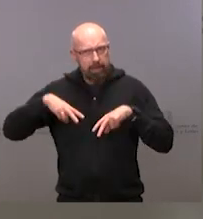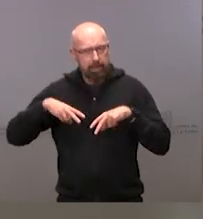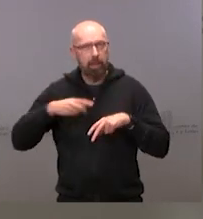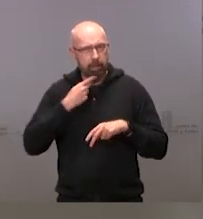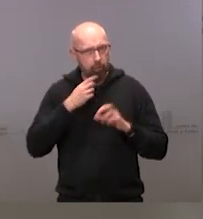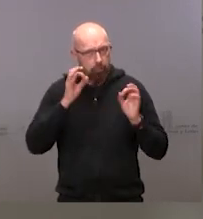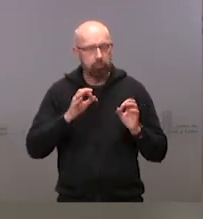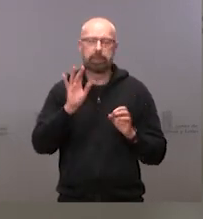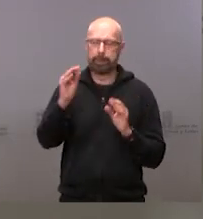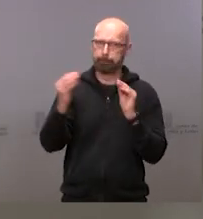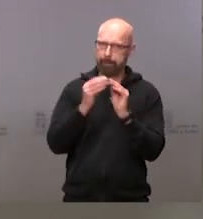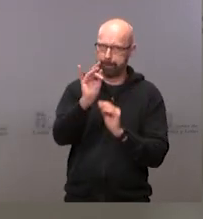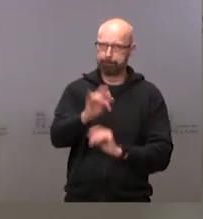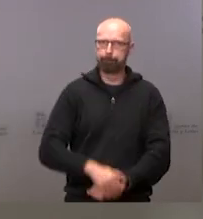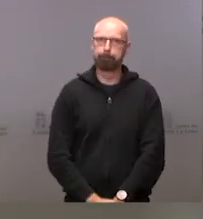efectivamente